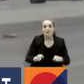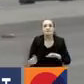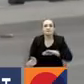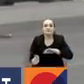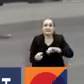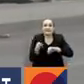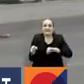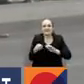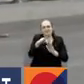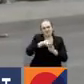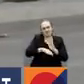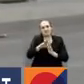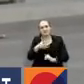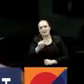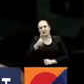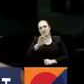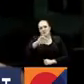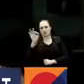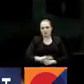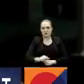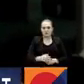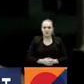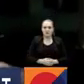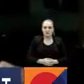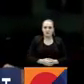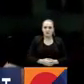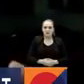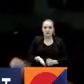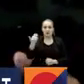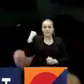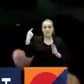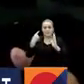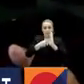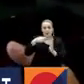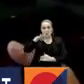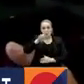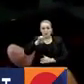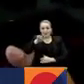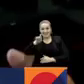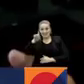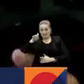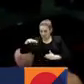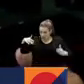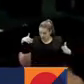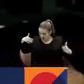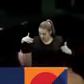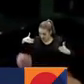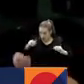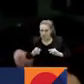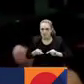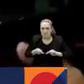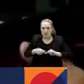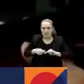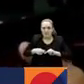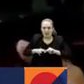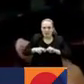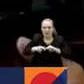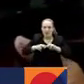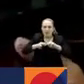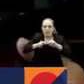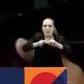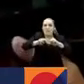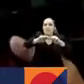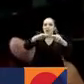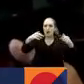póliza llega hasta el 10%. Desde 1966 no ha tenido un ajuste este seguro y con